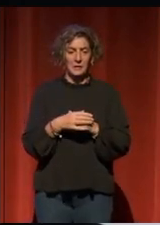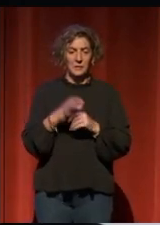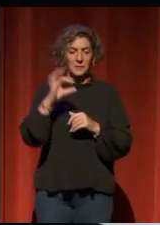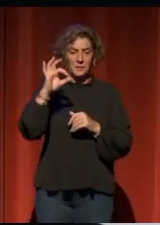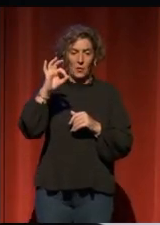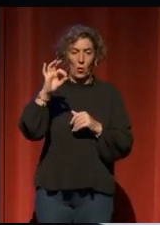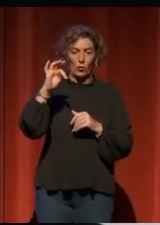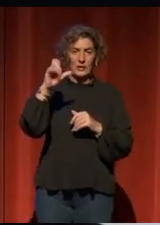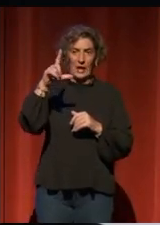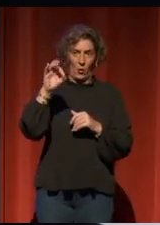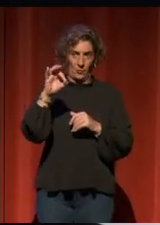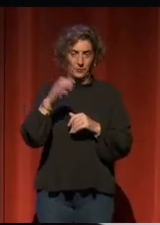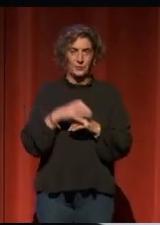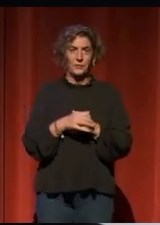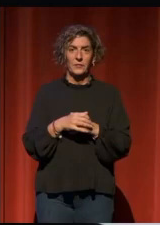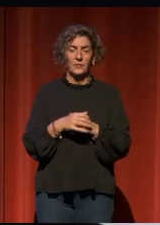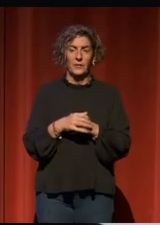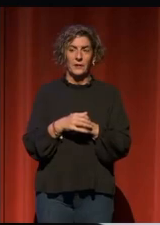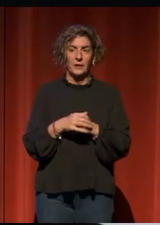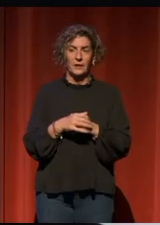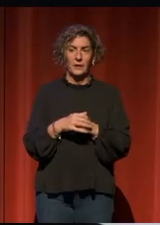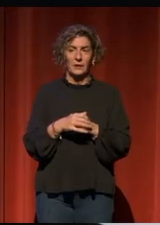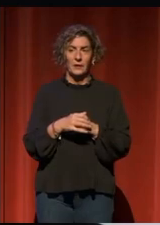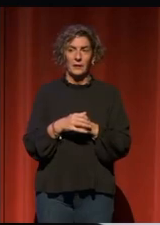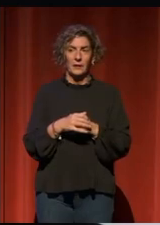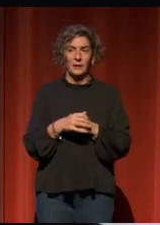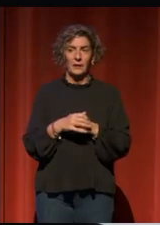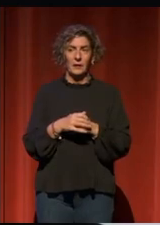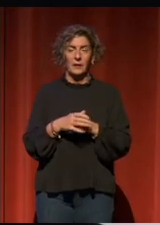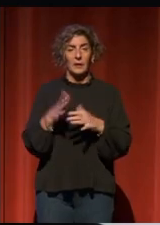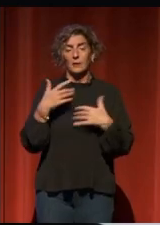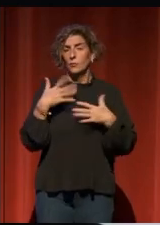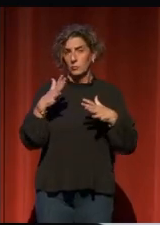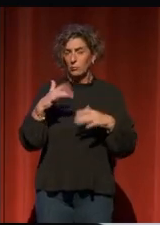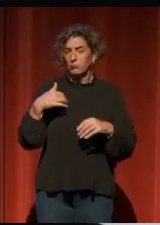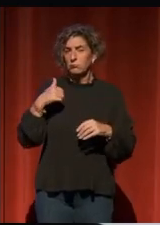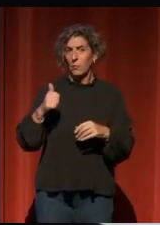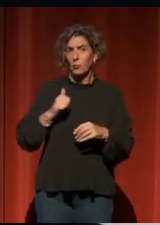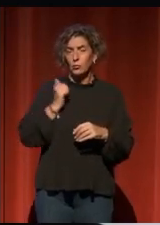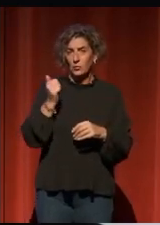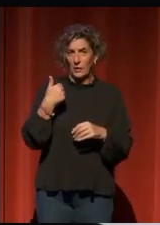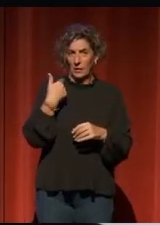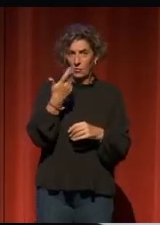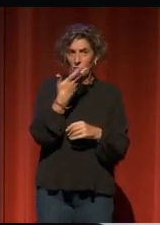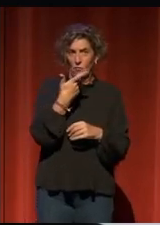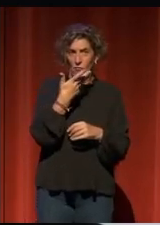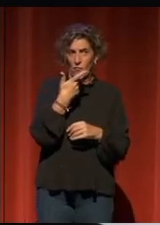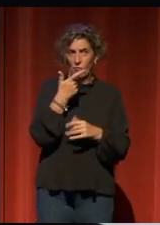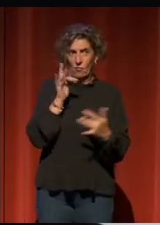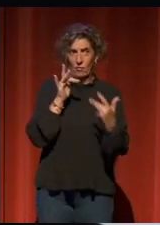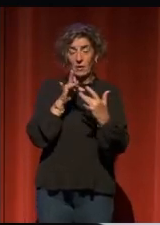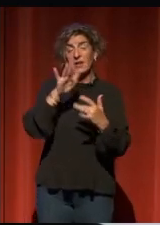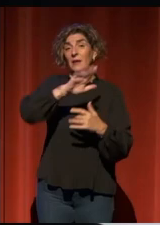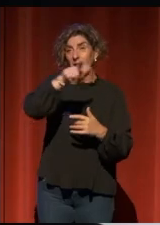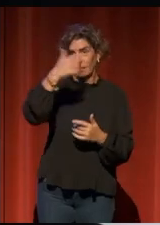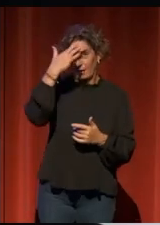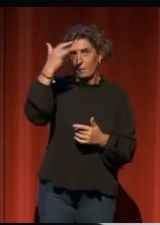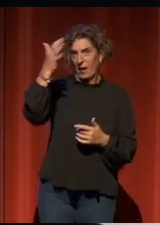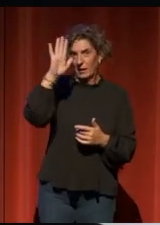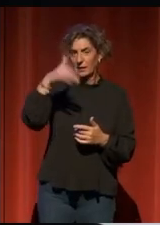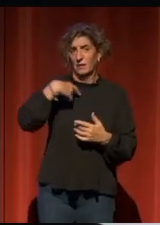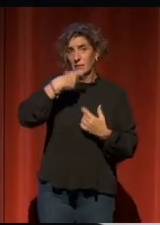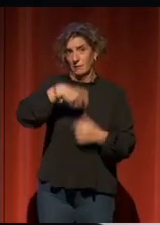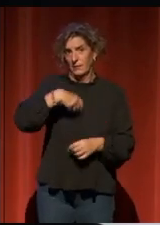familiar por parte de mi madre, y tuve la oportunidad de conocer, imagínense qué